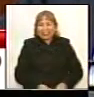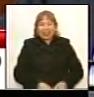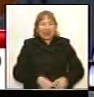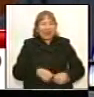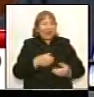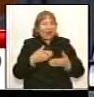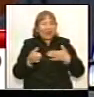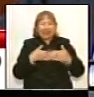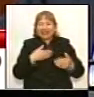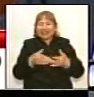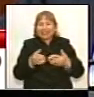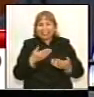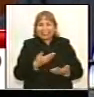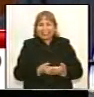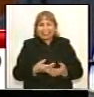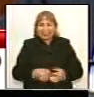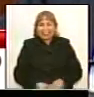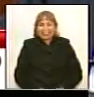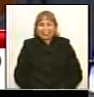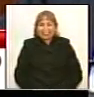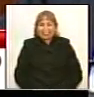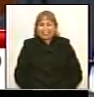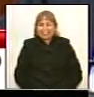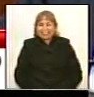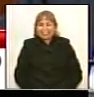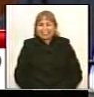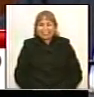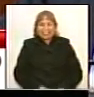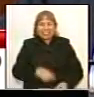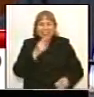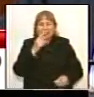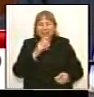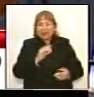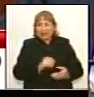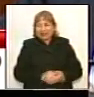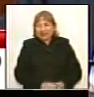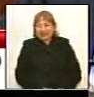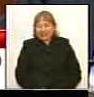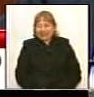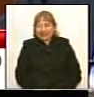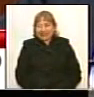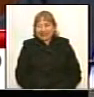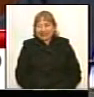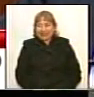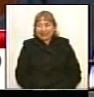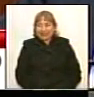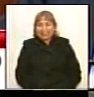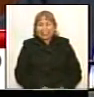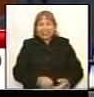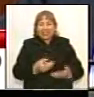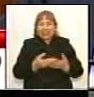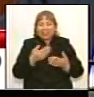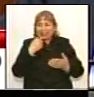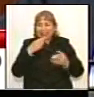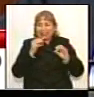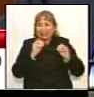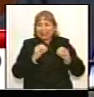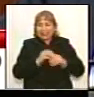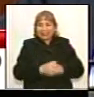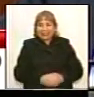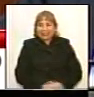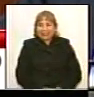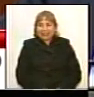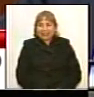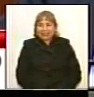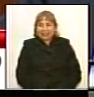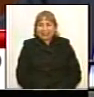cualquier otra actividad ilegal, presidente. Y yo quiero leer brevemente, presidente, a nombre de la